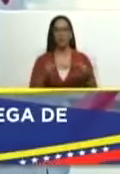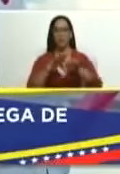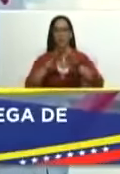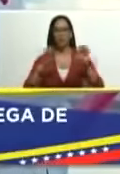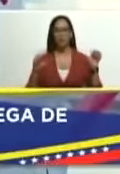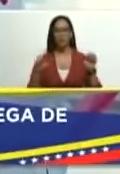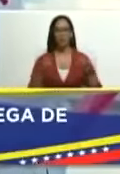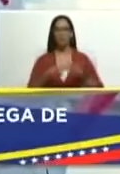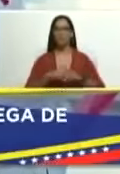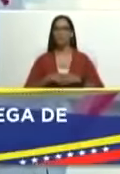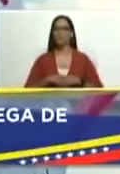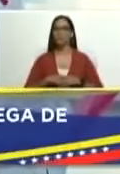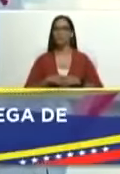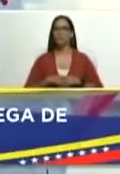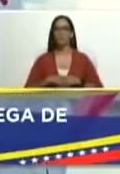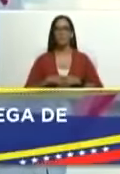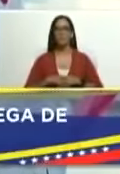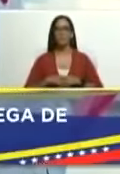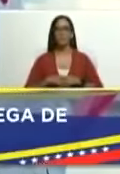educación,